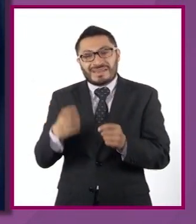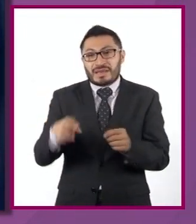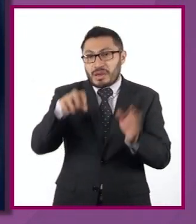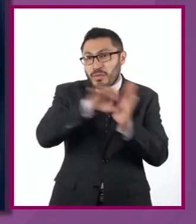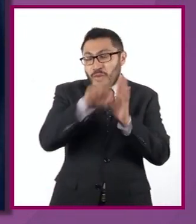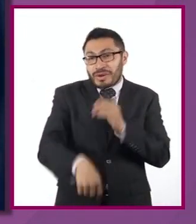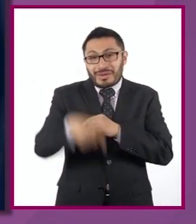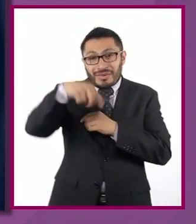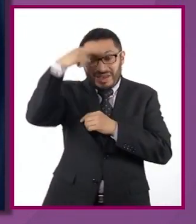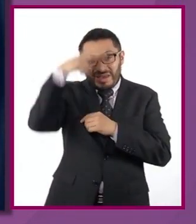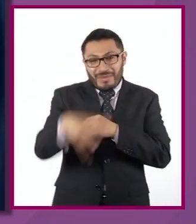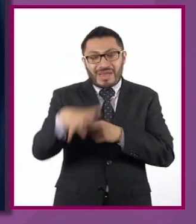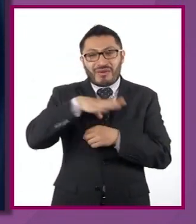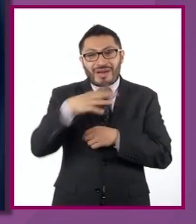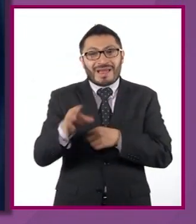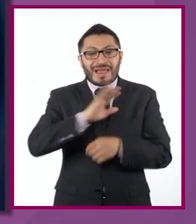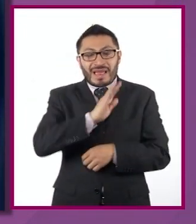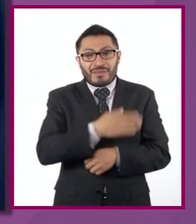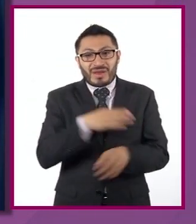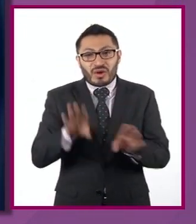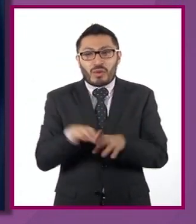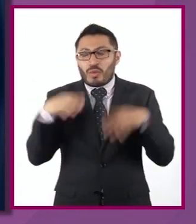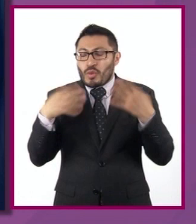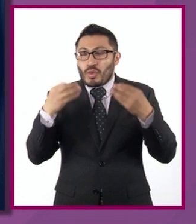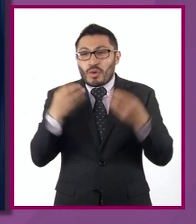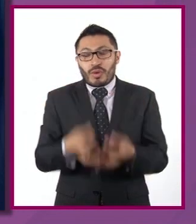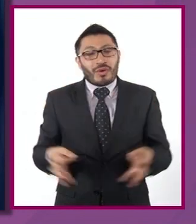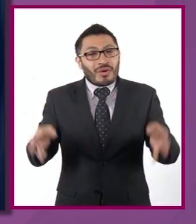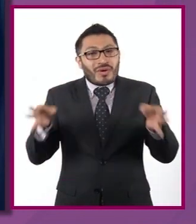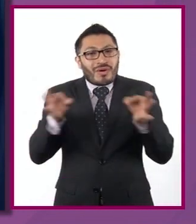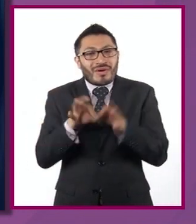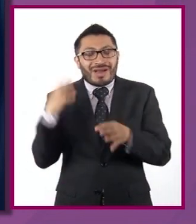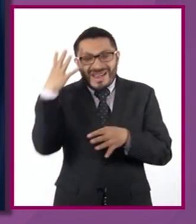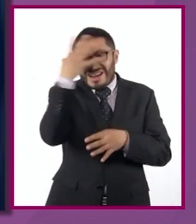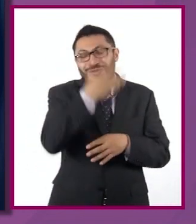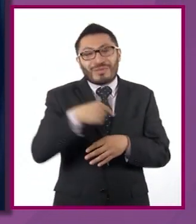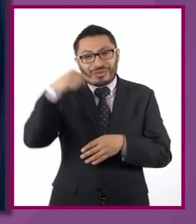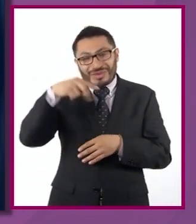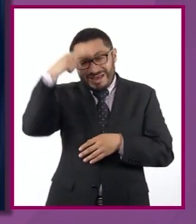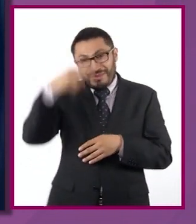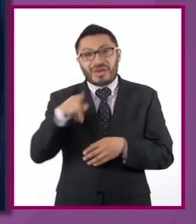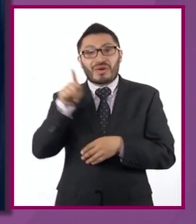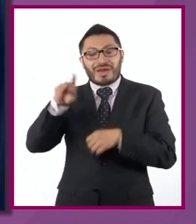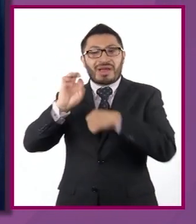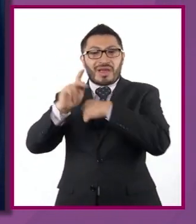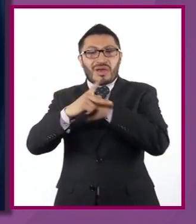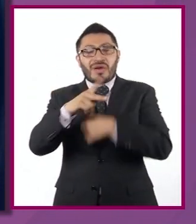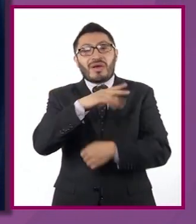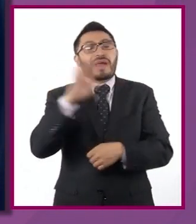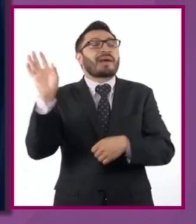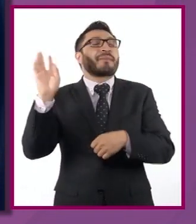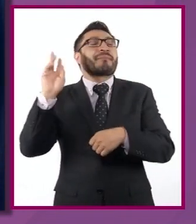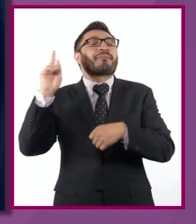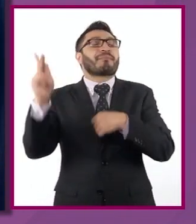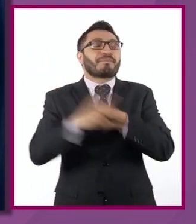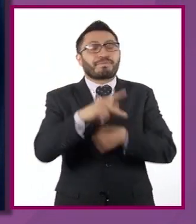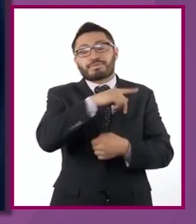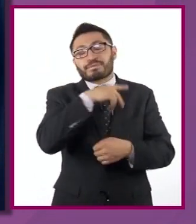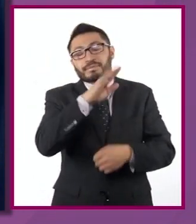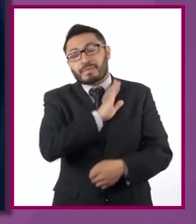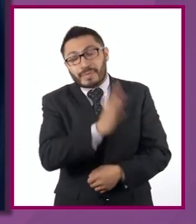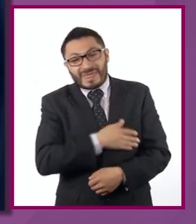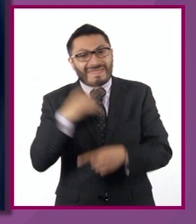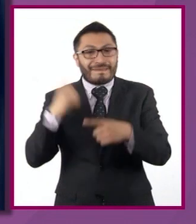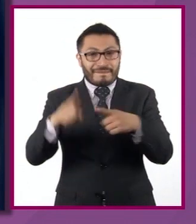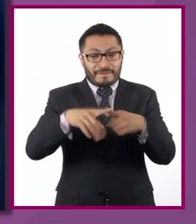yo me he dado cuenta que el español es más rico que el que hablamos en España. Yo creo que porque se ha conservado la tradición